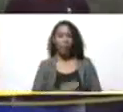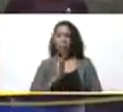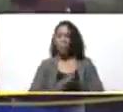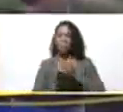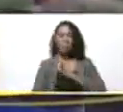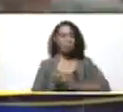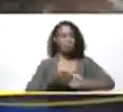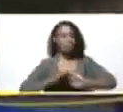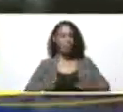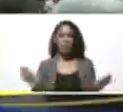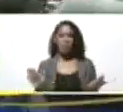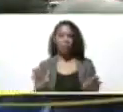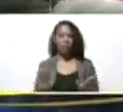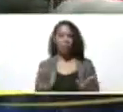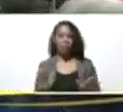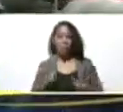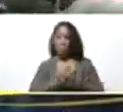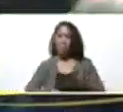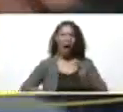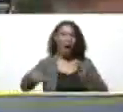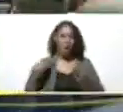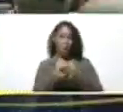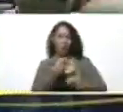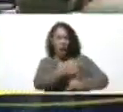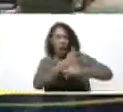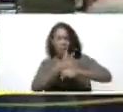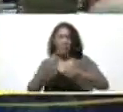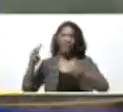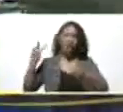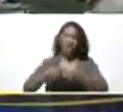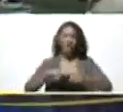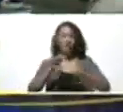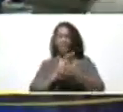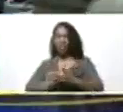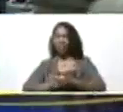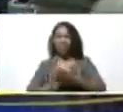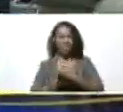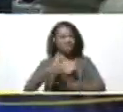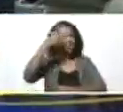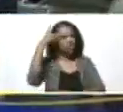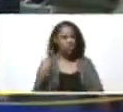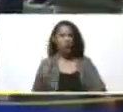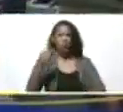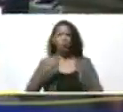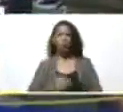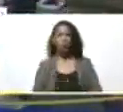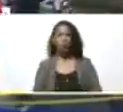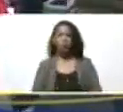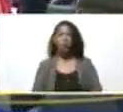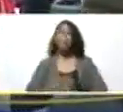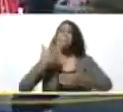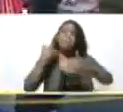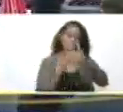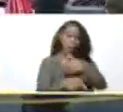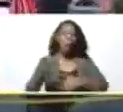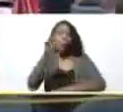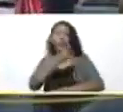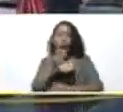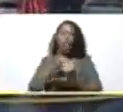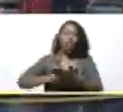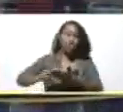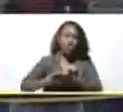ya. Más nunca armas ni violencia. No, vamos a buscar el